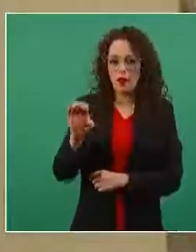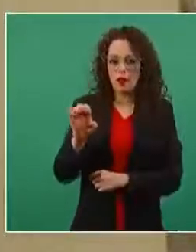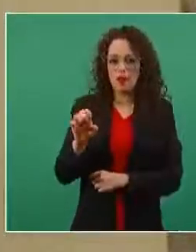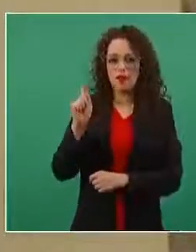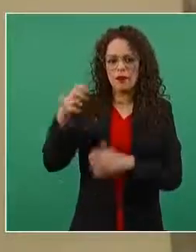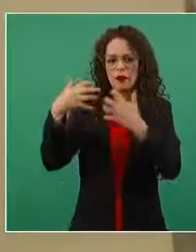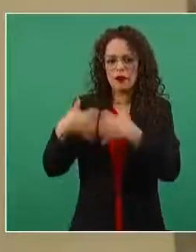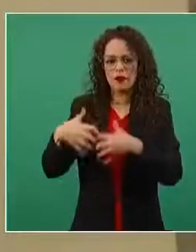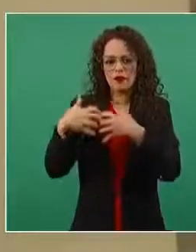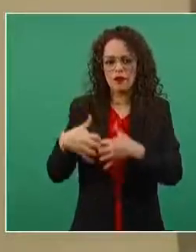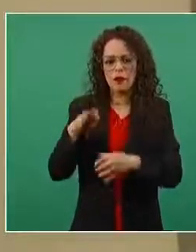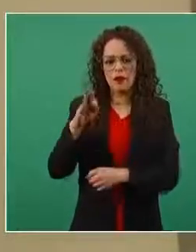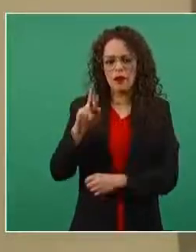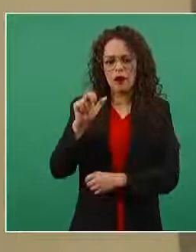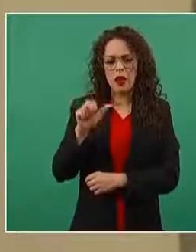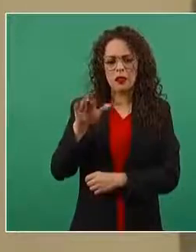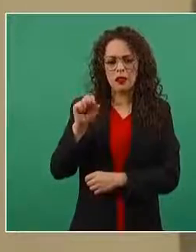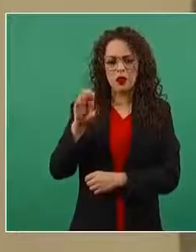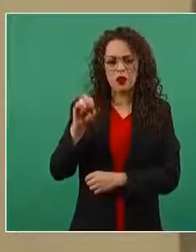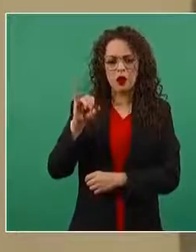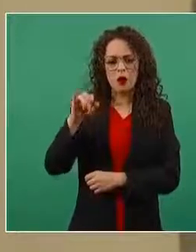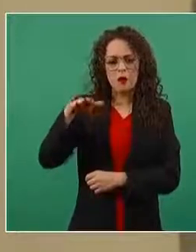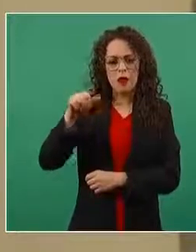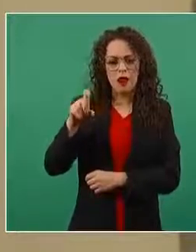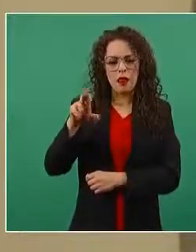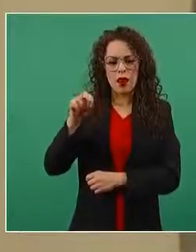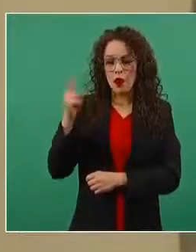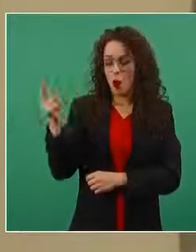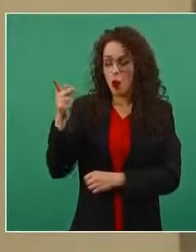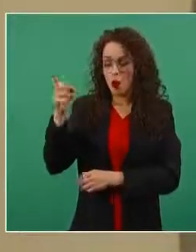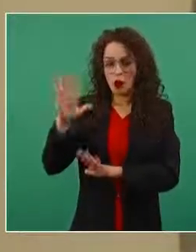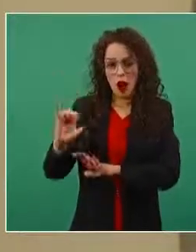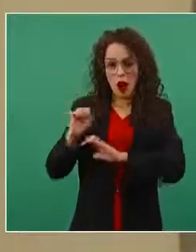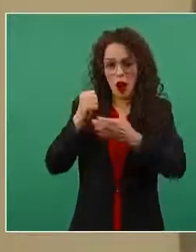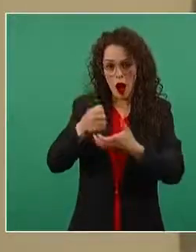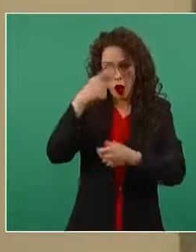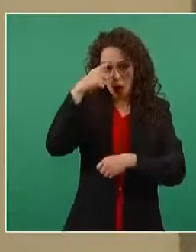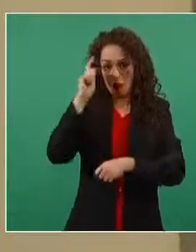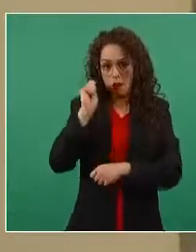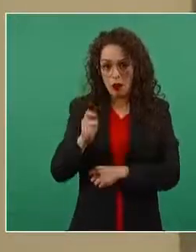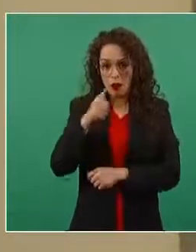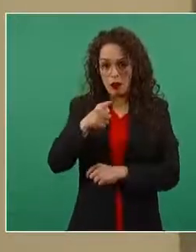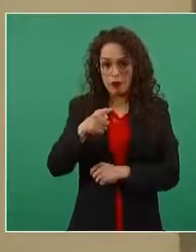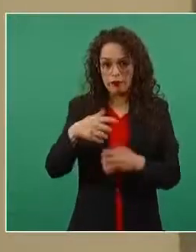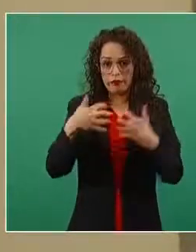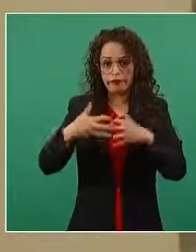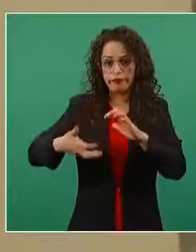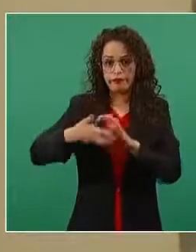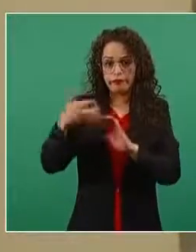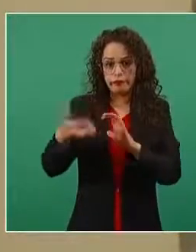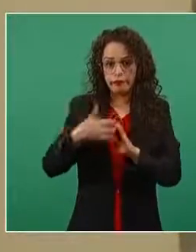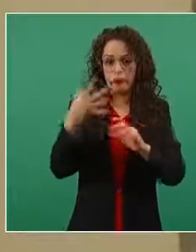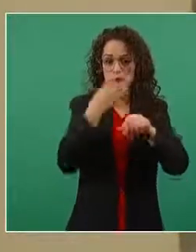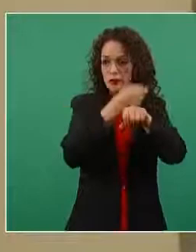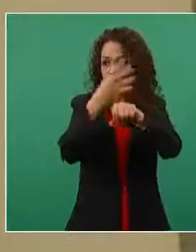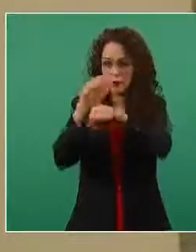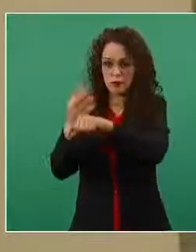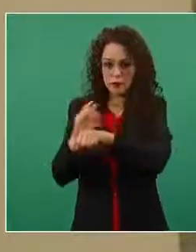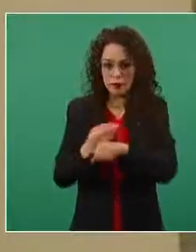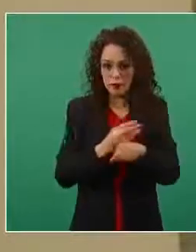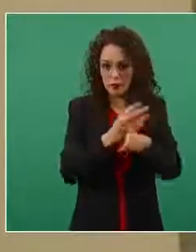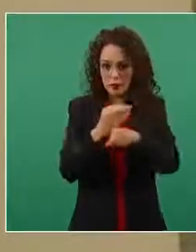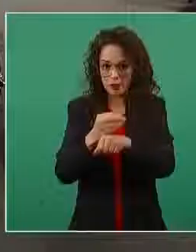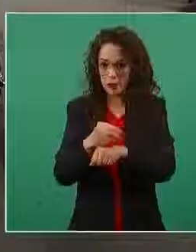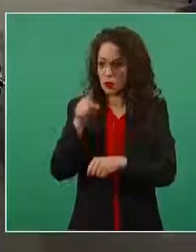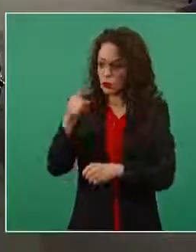Francisco y Madero, a la que usted ha invertido para modernizarla y estuvo no hace más de 15 días. ¿Qué instrucciones